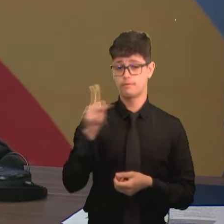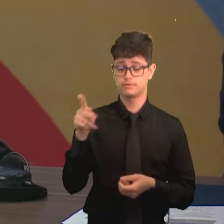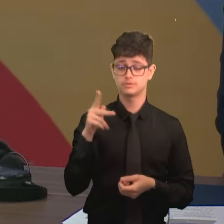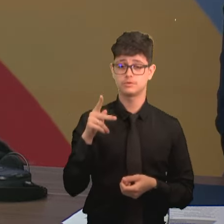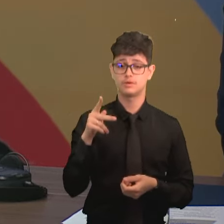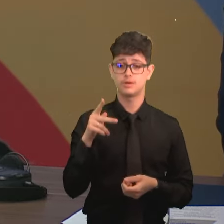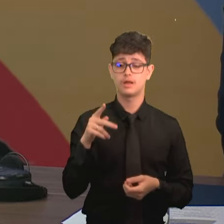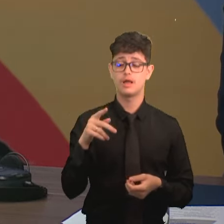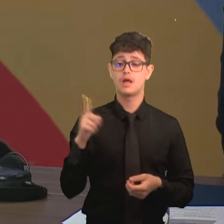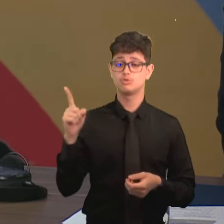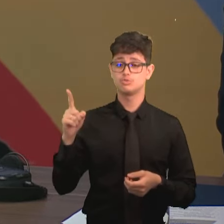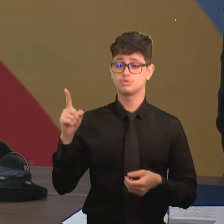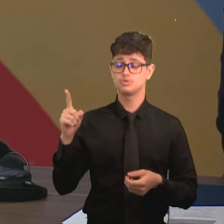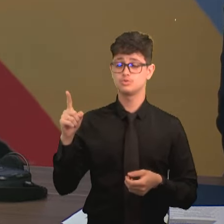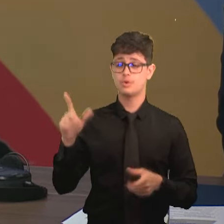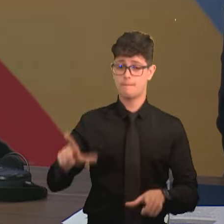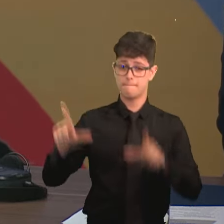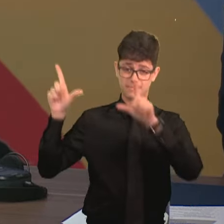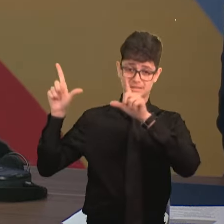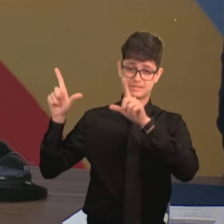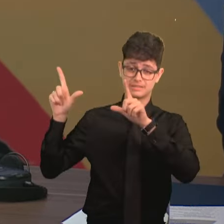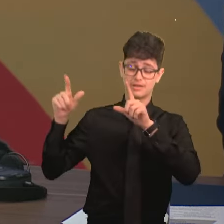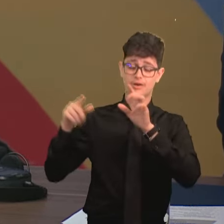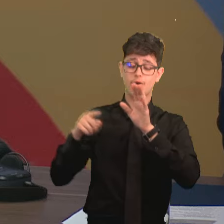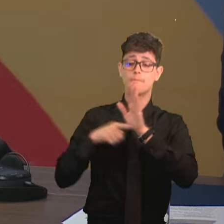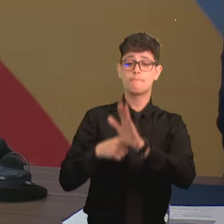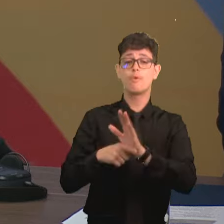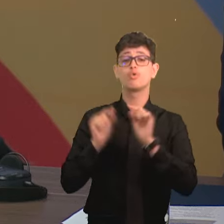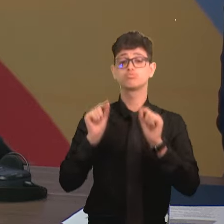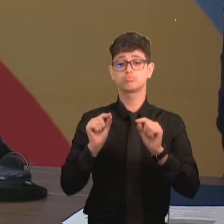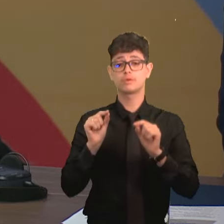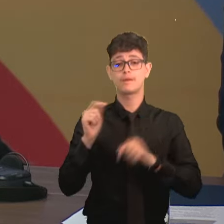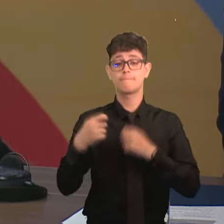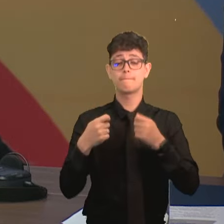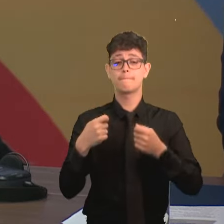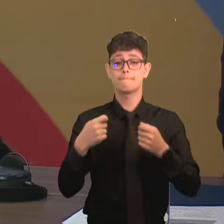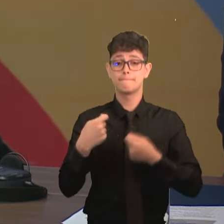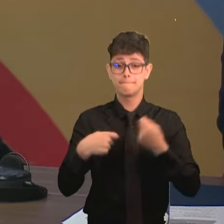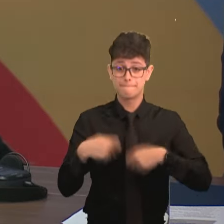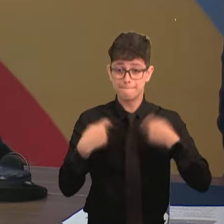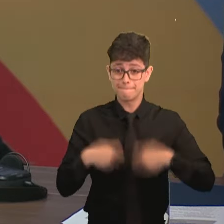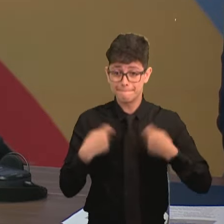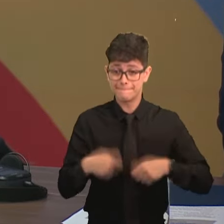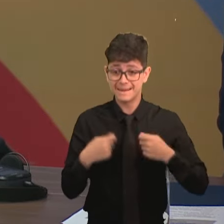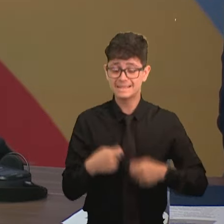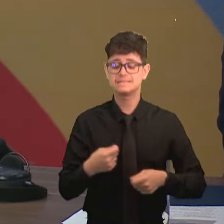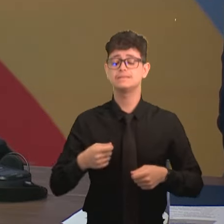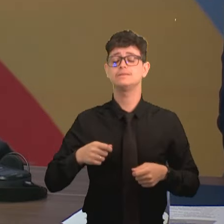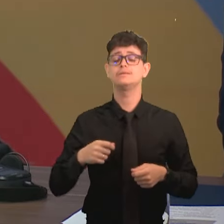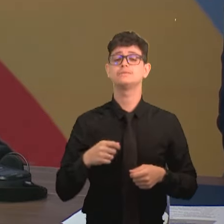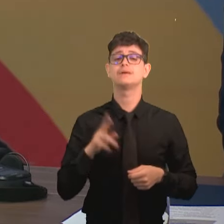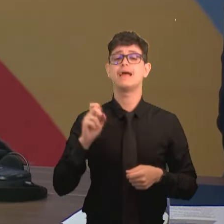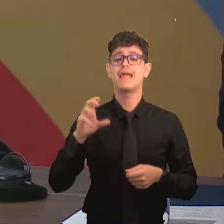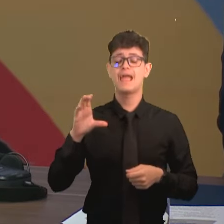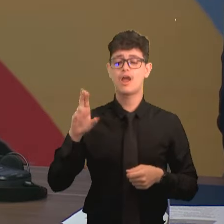suceder. Entonces, aquí usted trae de una manera muy clara cómo necesitamos recursos computacionales